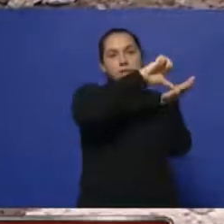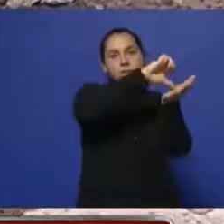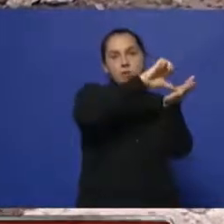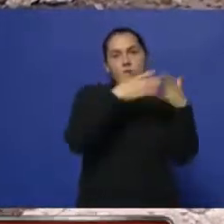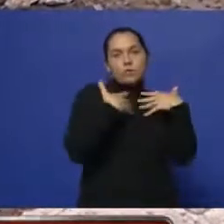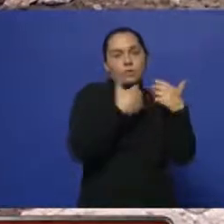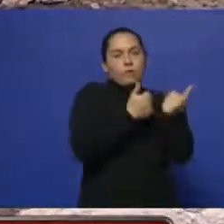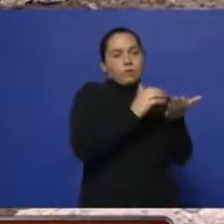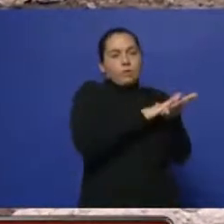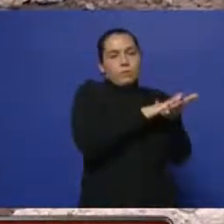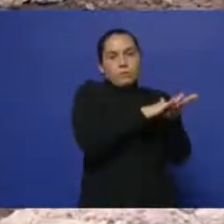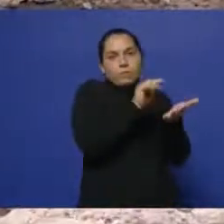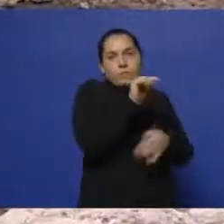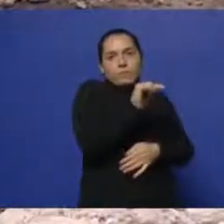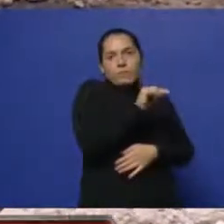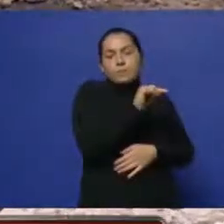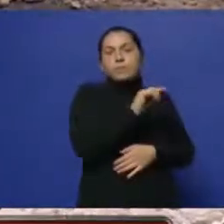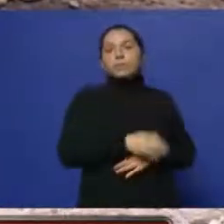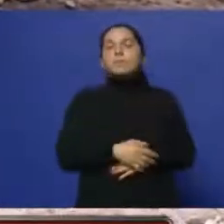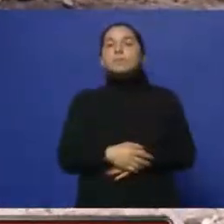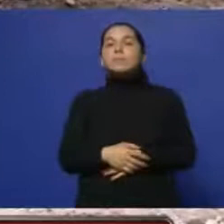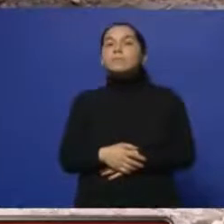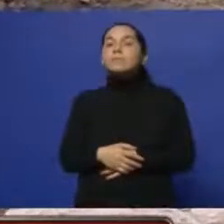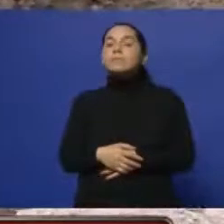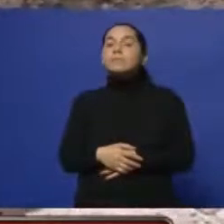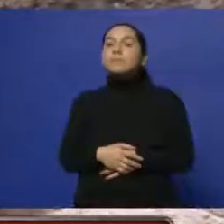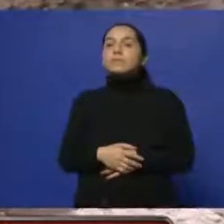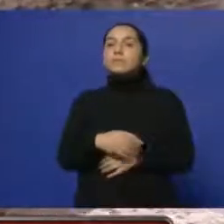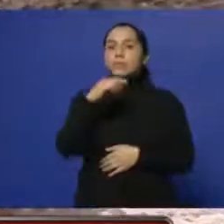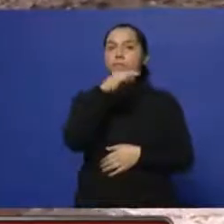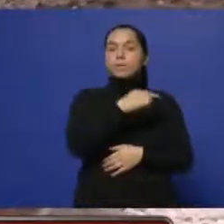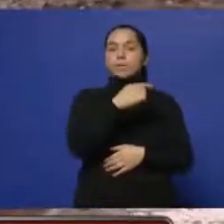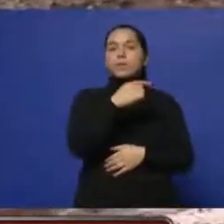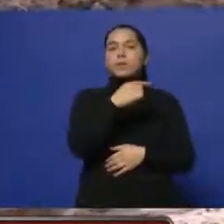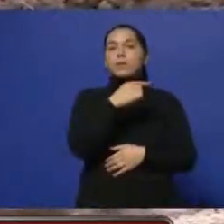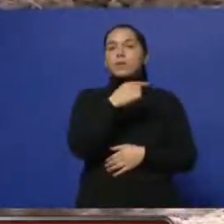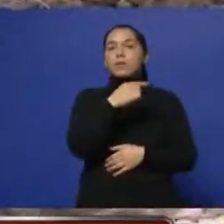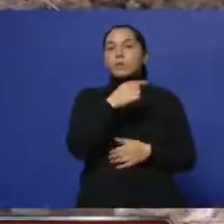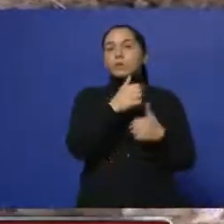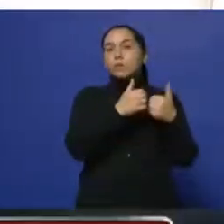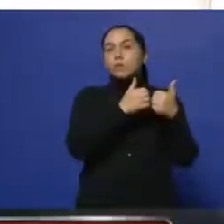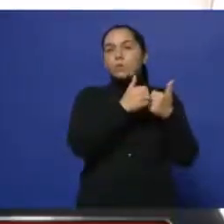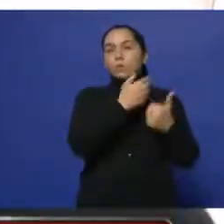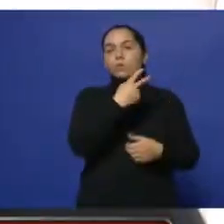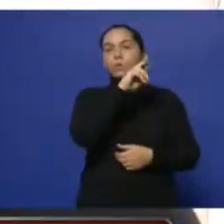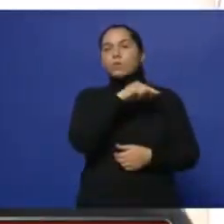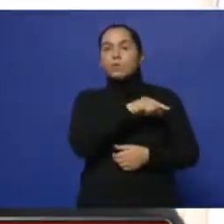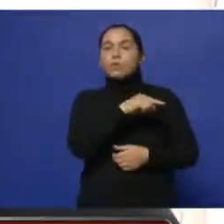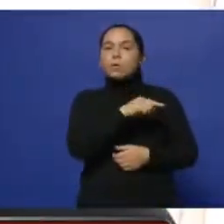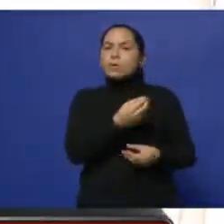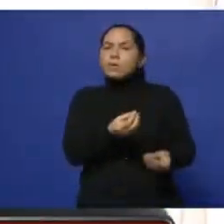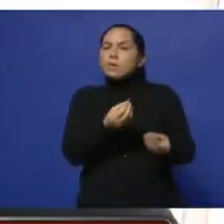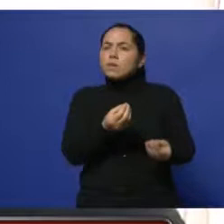de salud que va a venir a cumplir una doble función. Por un lado, optimizar lo que ya existía como